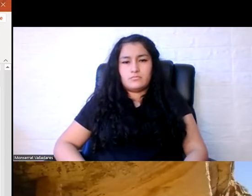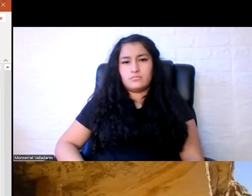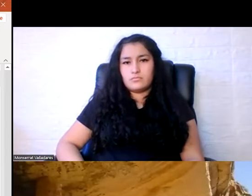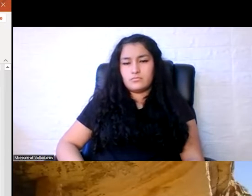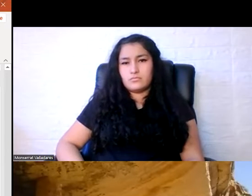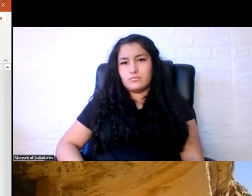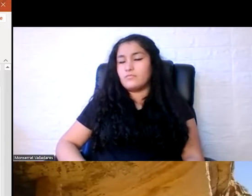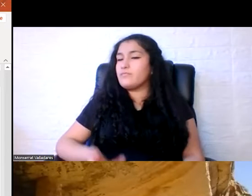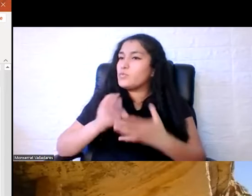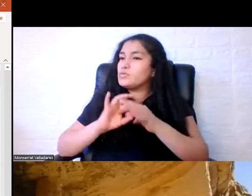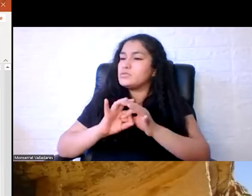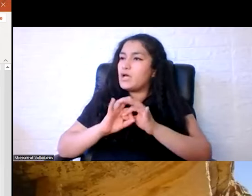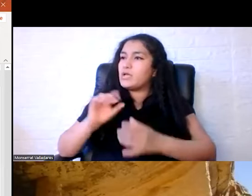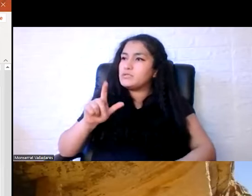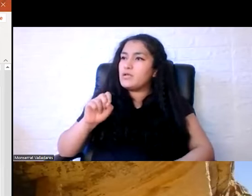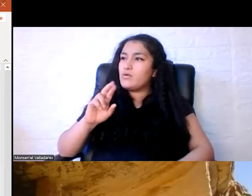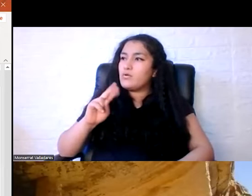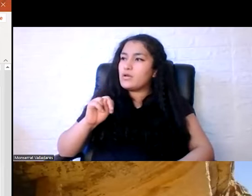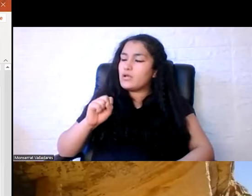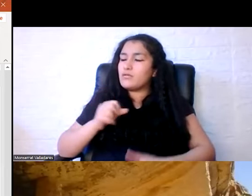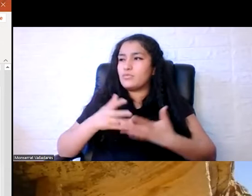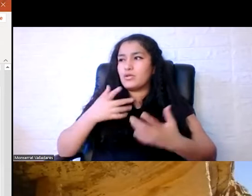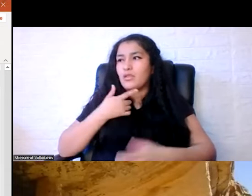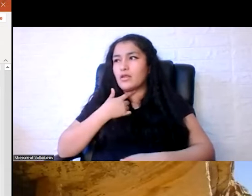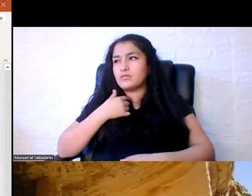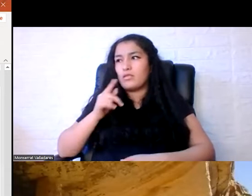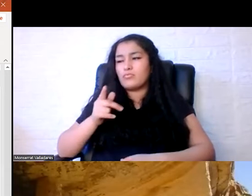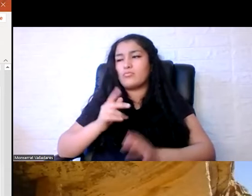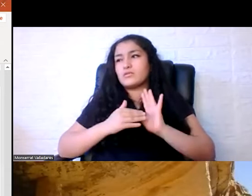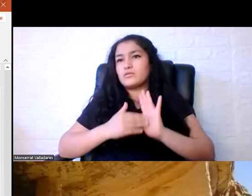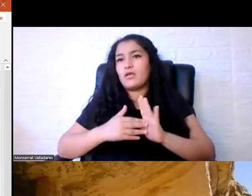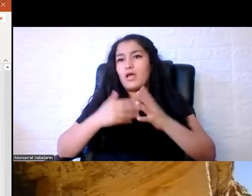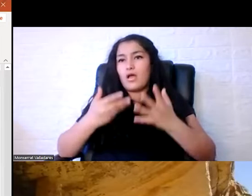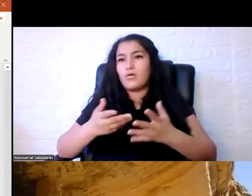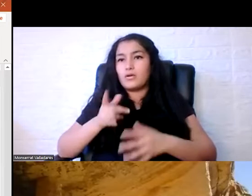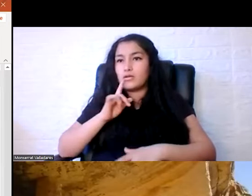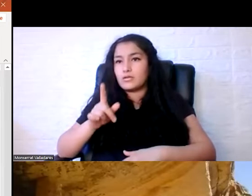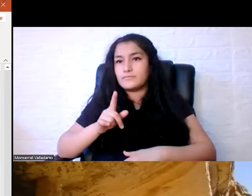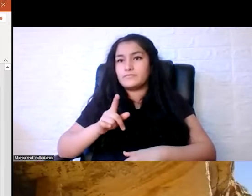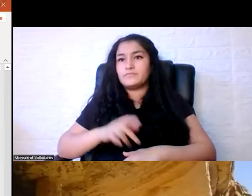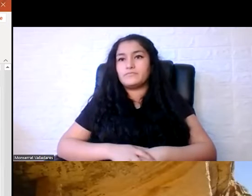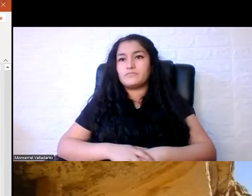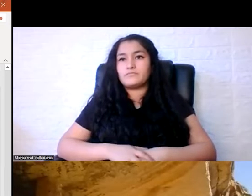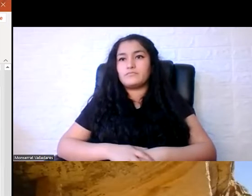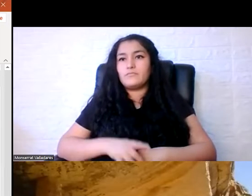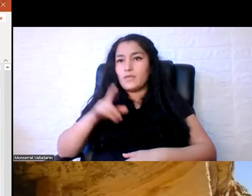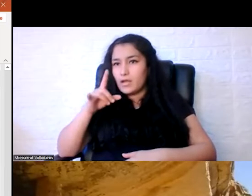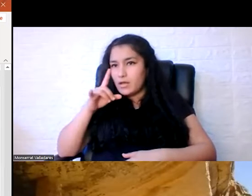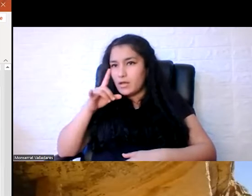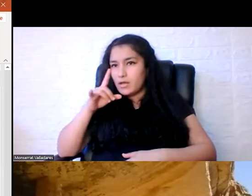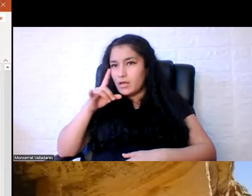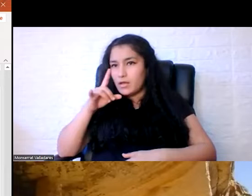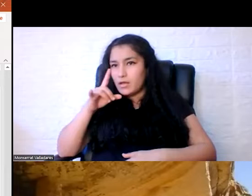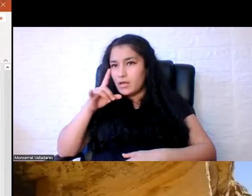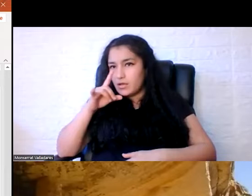Muchas gracias, Lorena. Muy interesante tu presentación. Ahora vamos a ir a nuestra última presentación para que luego